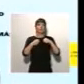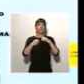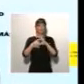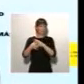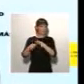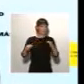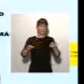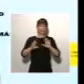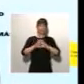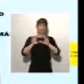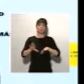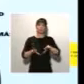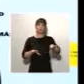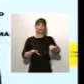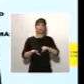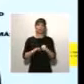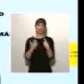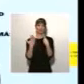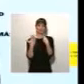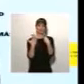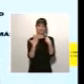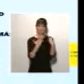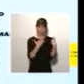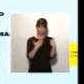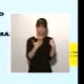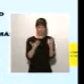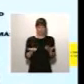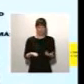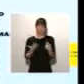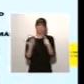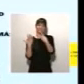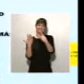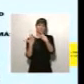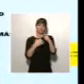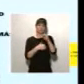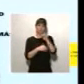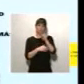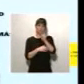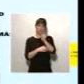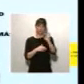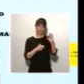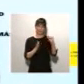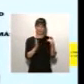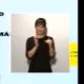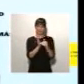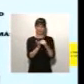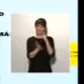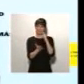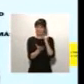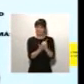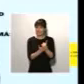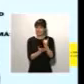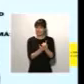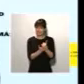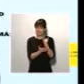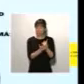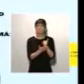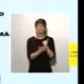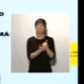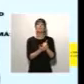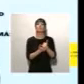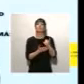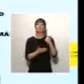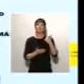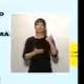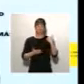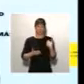más de 600, actualmente 640.000 test que irán llegando a lo largo de los